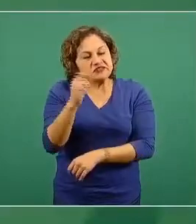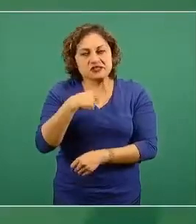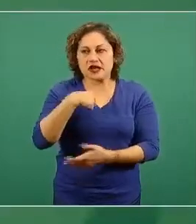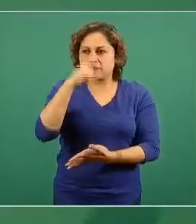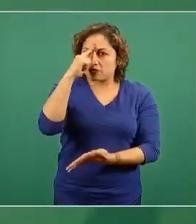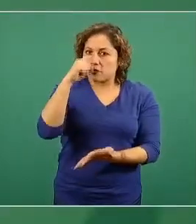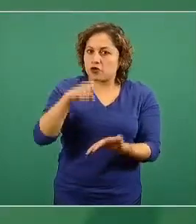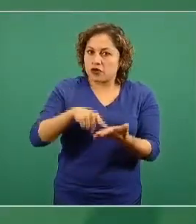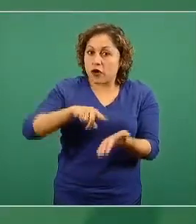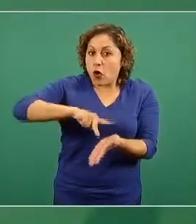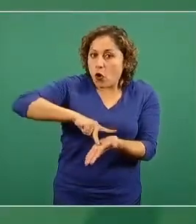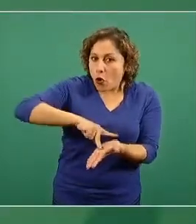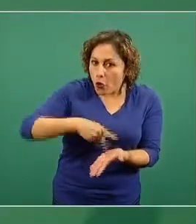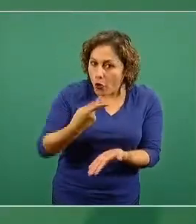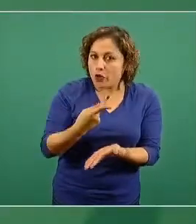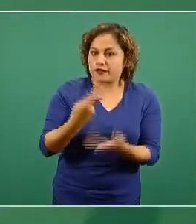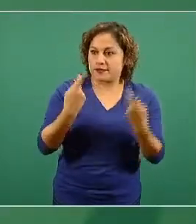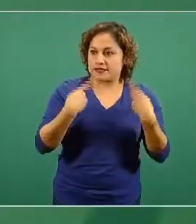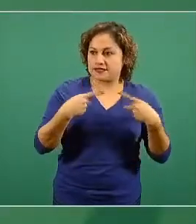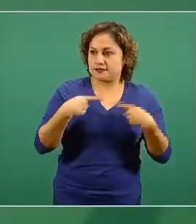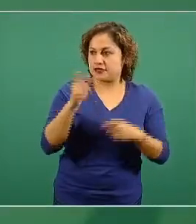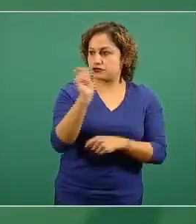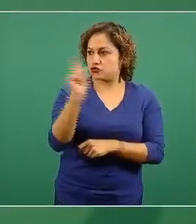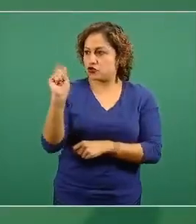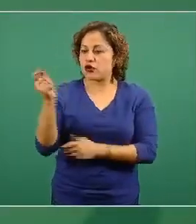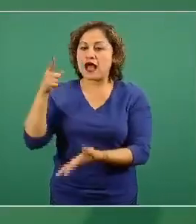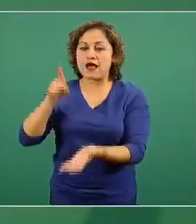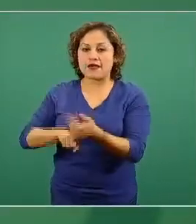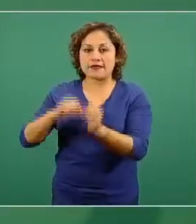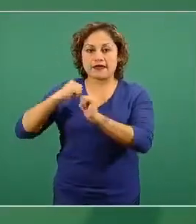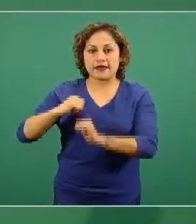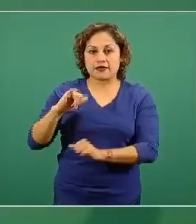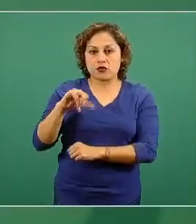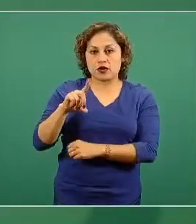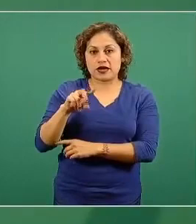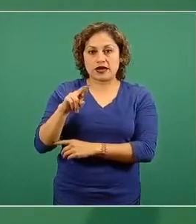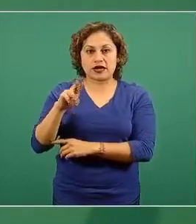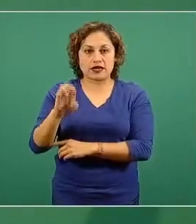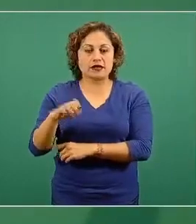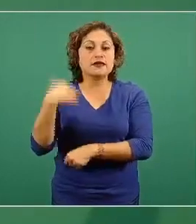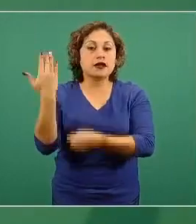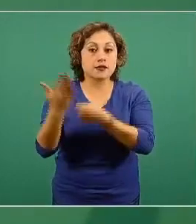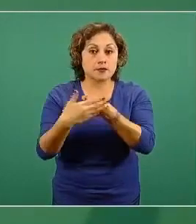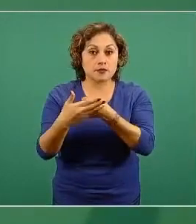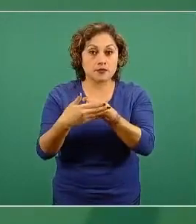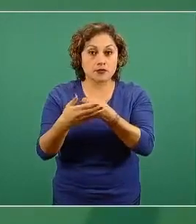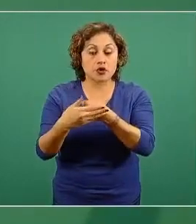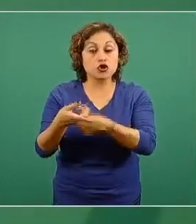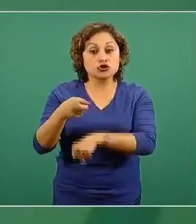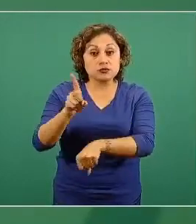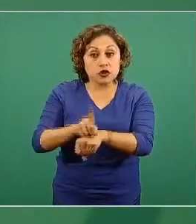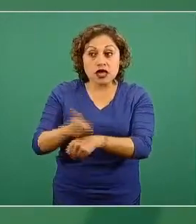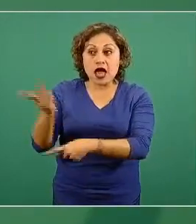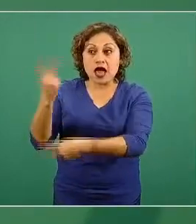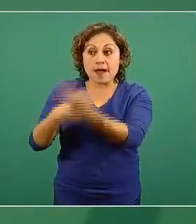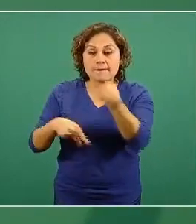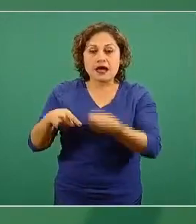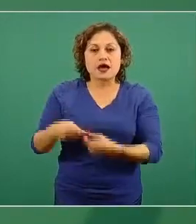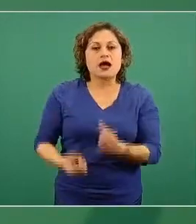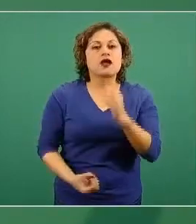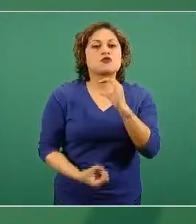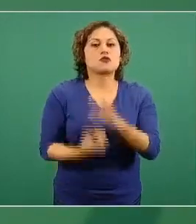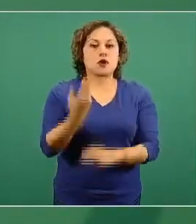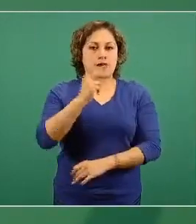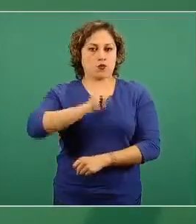los profesionales especializados del INDRE en alguno de estos días nos presenten la actualización de lo que